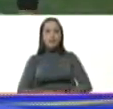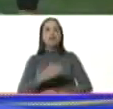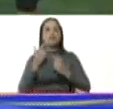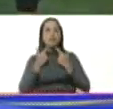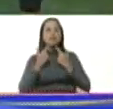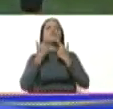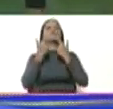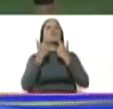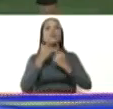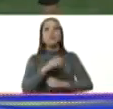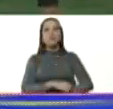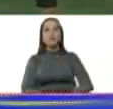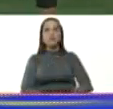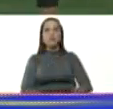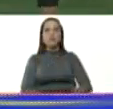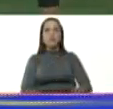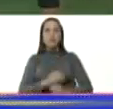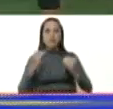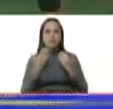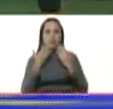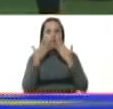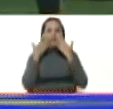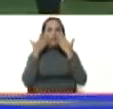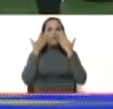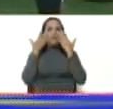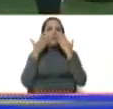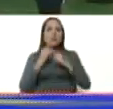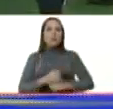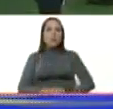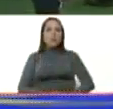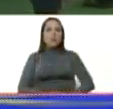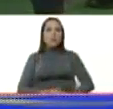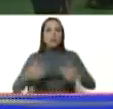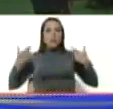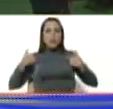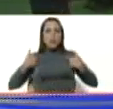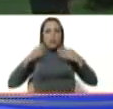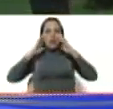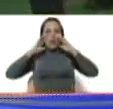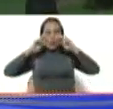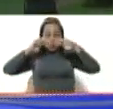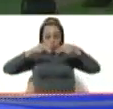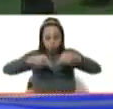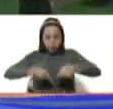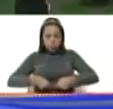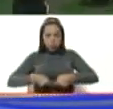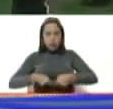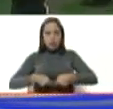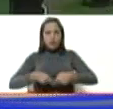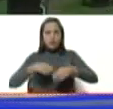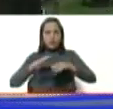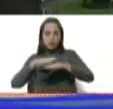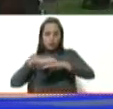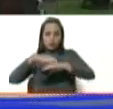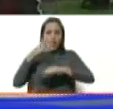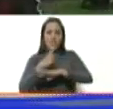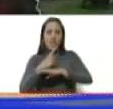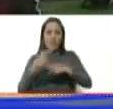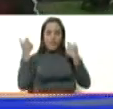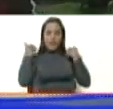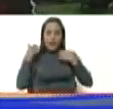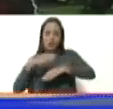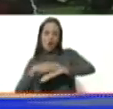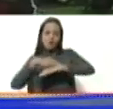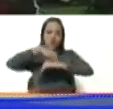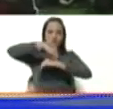por favor, levantado, allí. Y con el aire en los pulmones vamos a mirar nuestro ombligo y a encorvar, a engrinchar la espalda como una